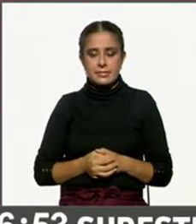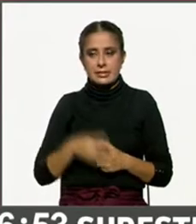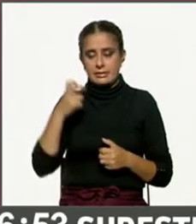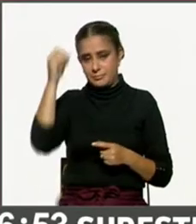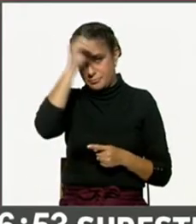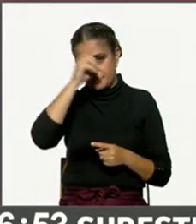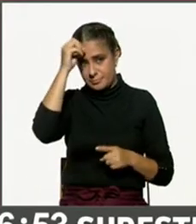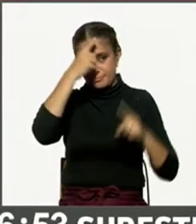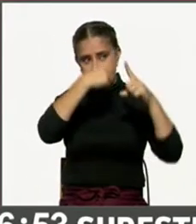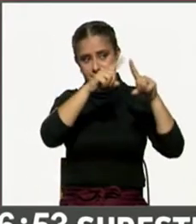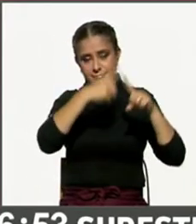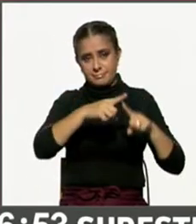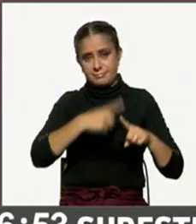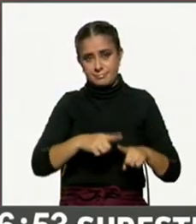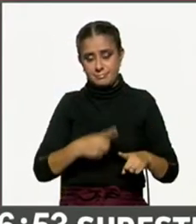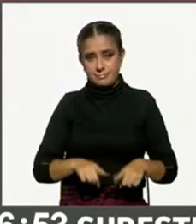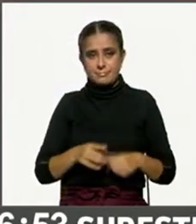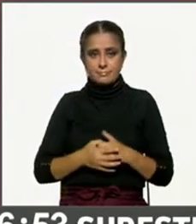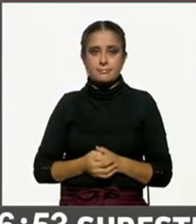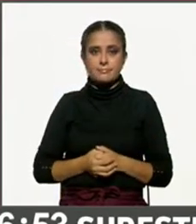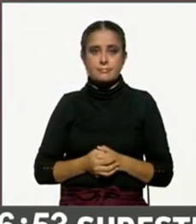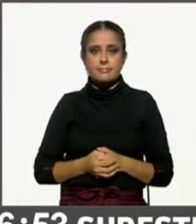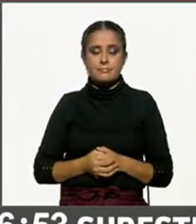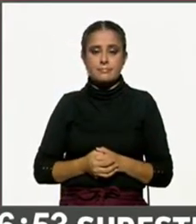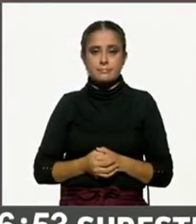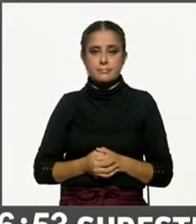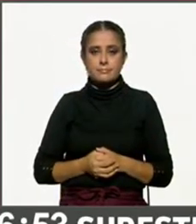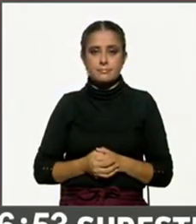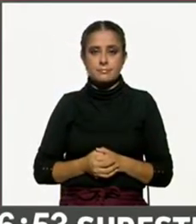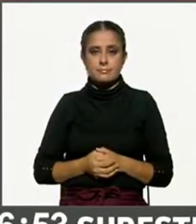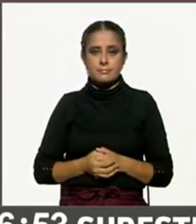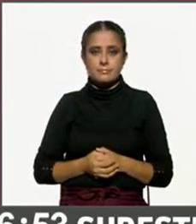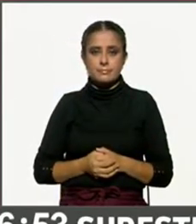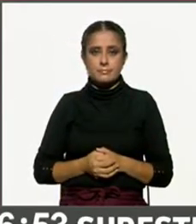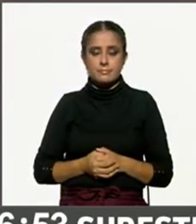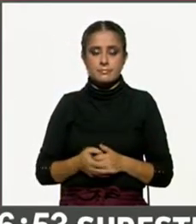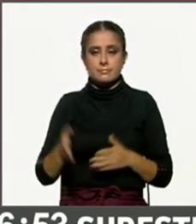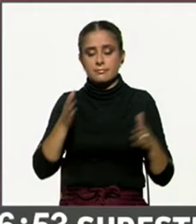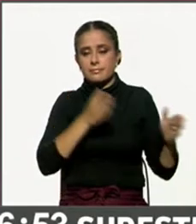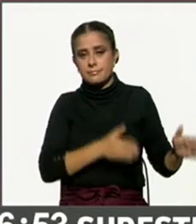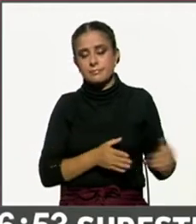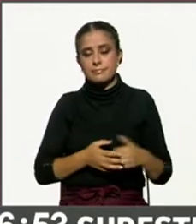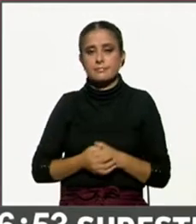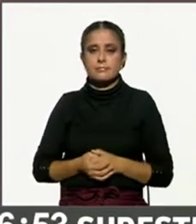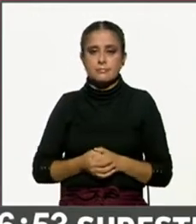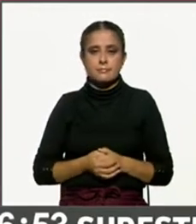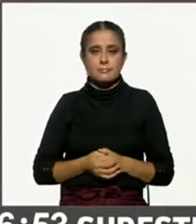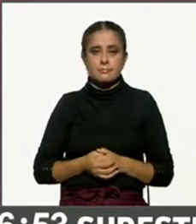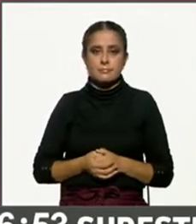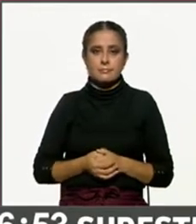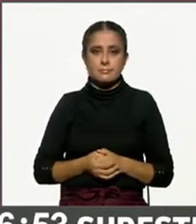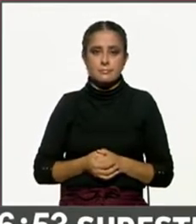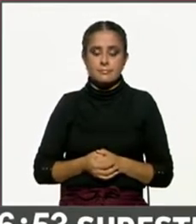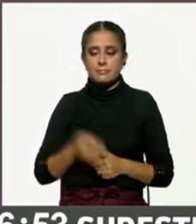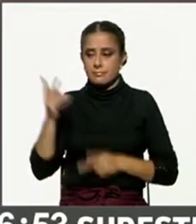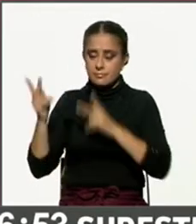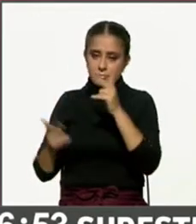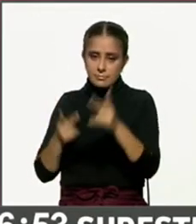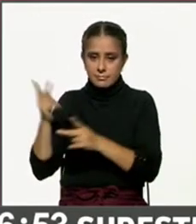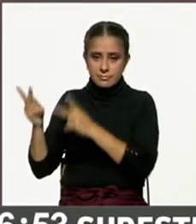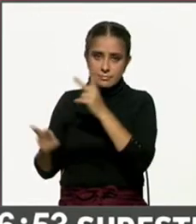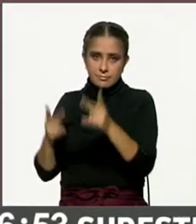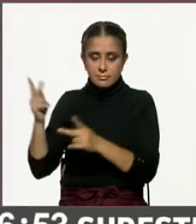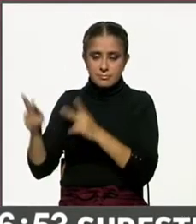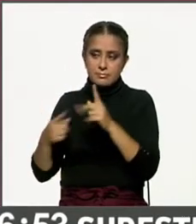a nivel mundial. Y luego entramos con el tema de entre los distintos